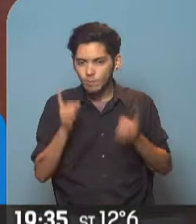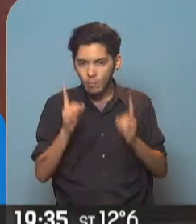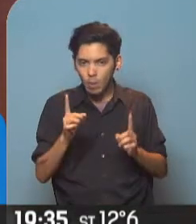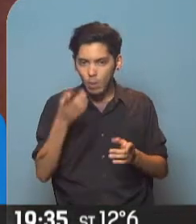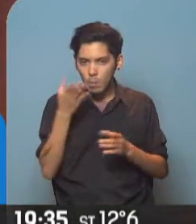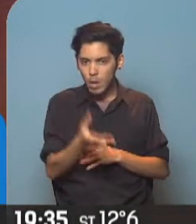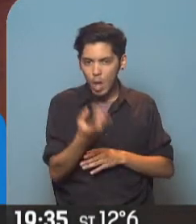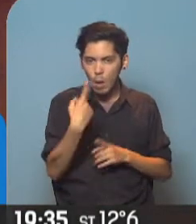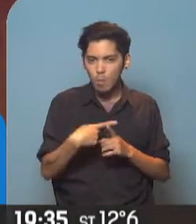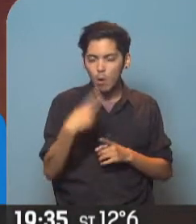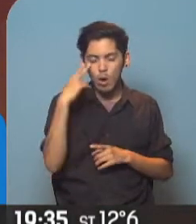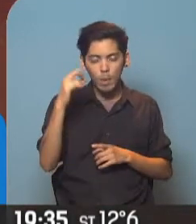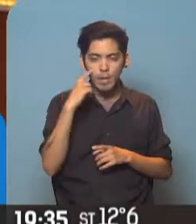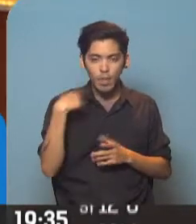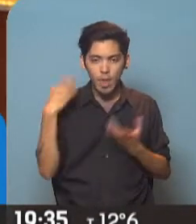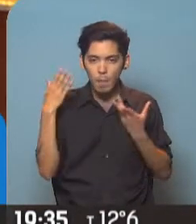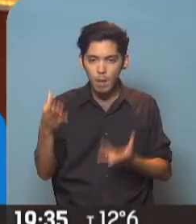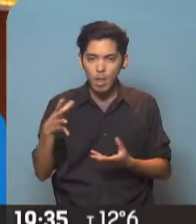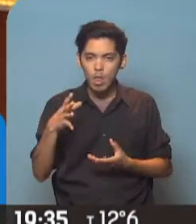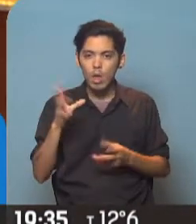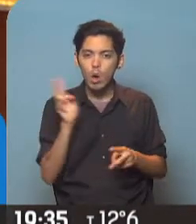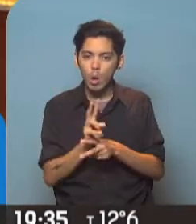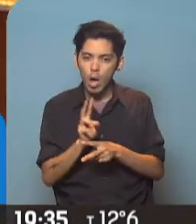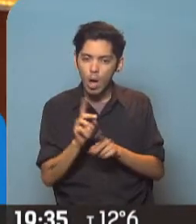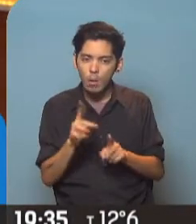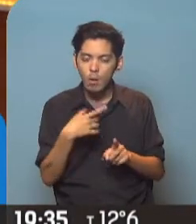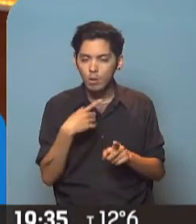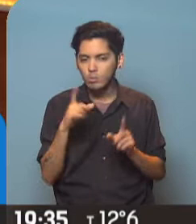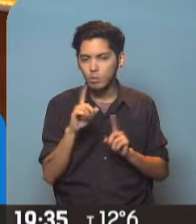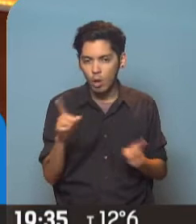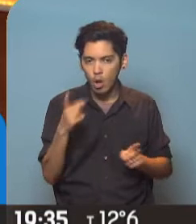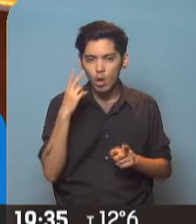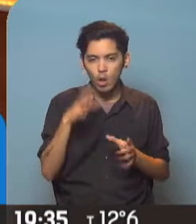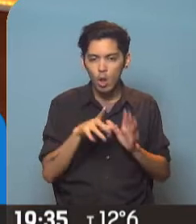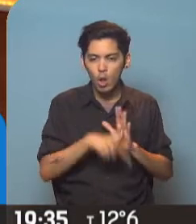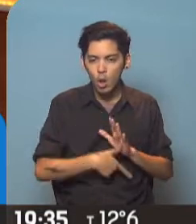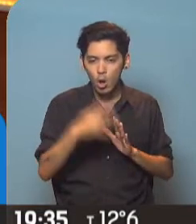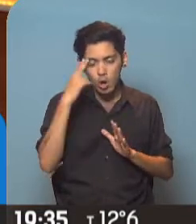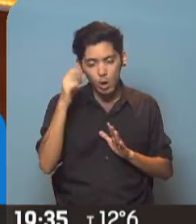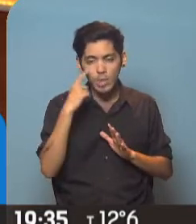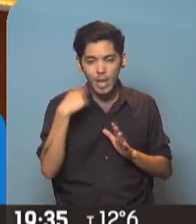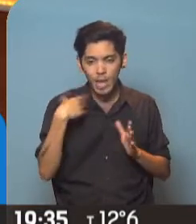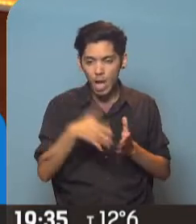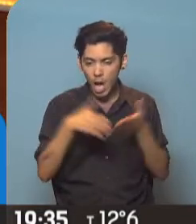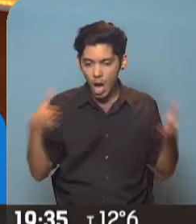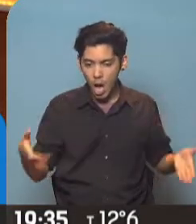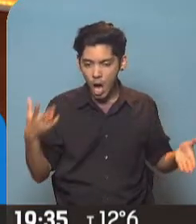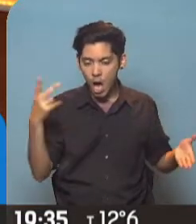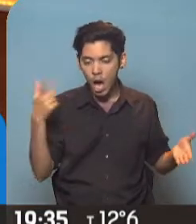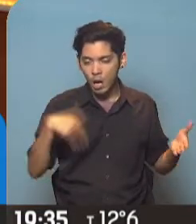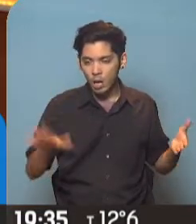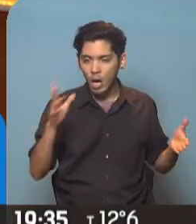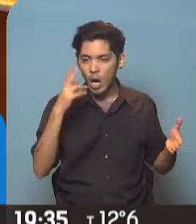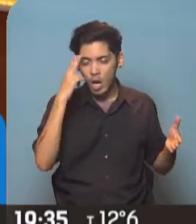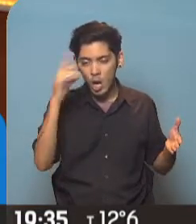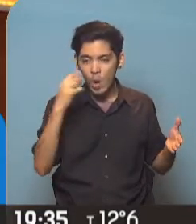solo por 90 días no no nosotros esto es una media cautelar es interina durante 90 días como máximo en este transcurso de esos 90